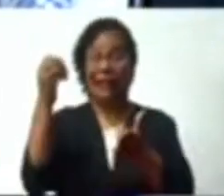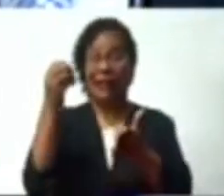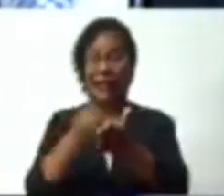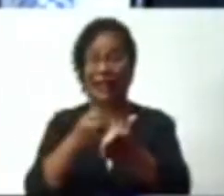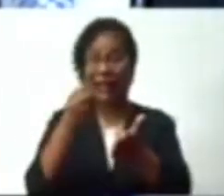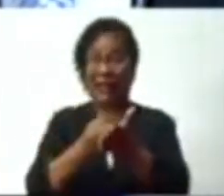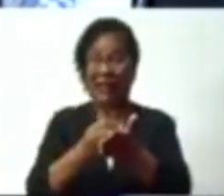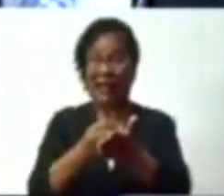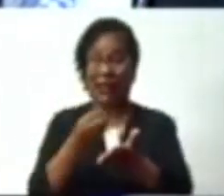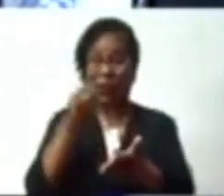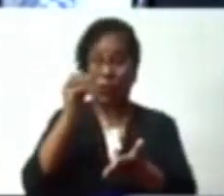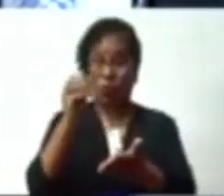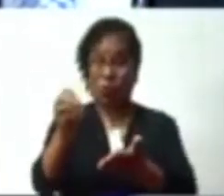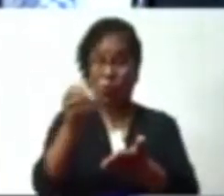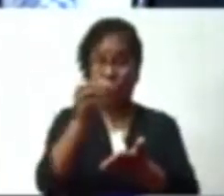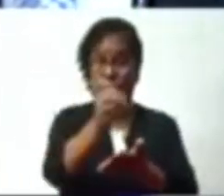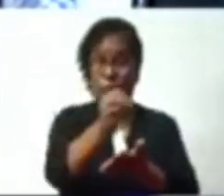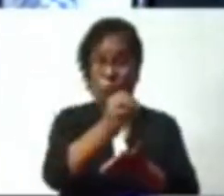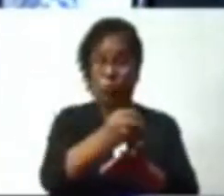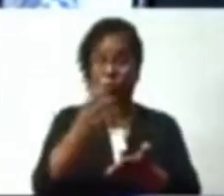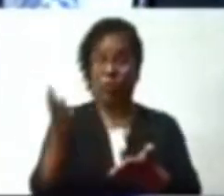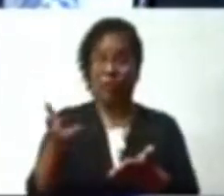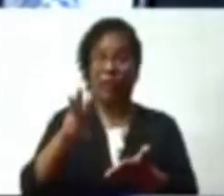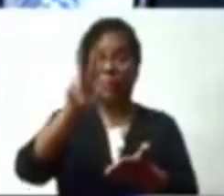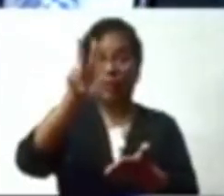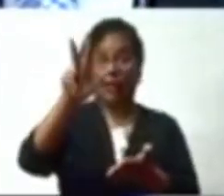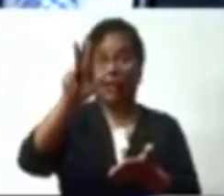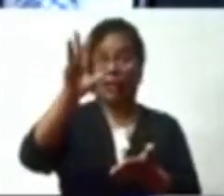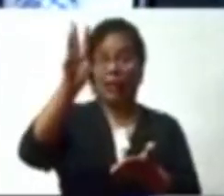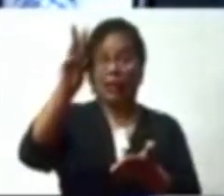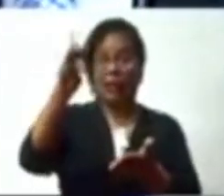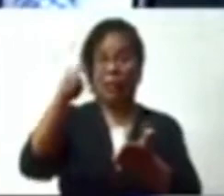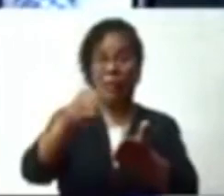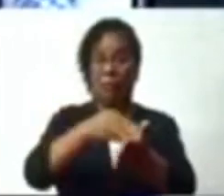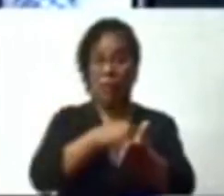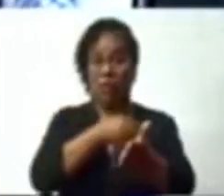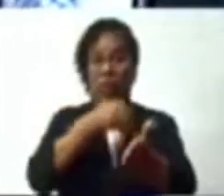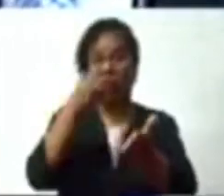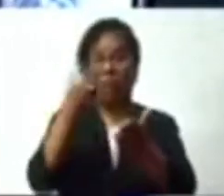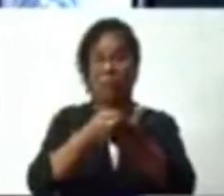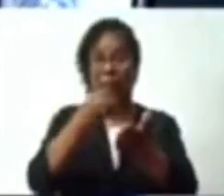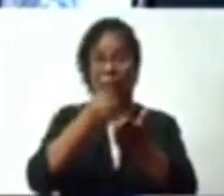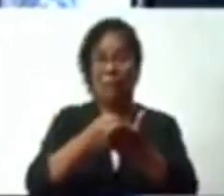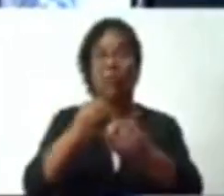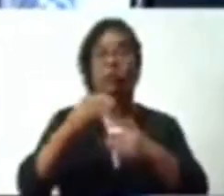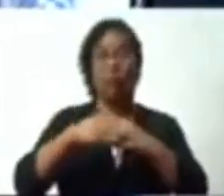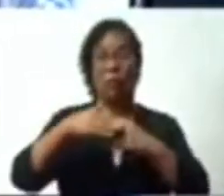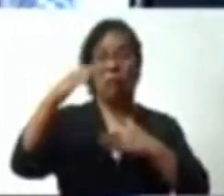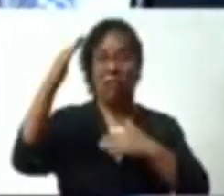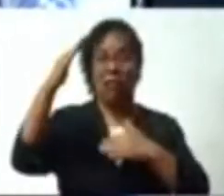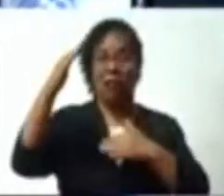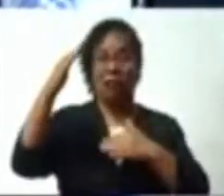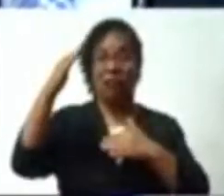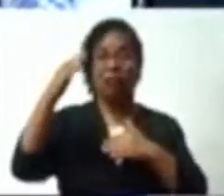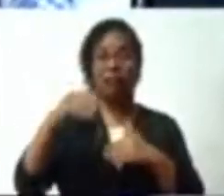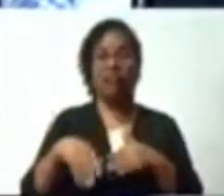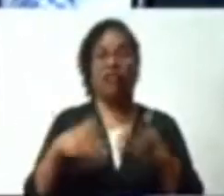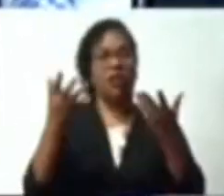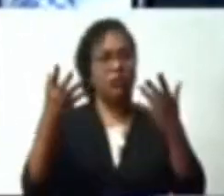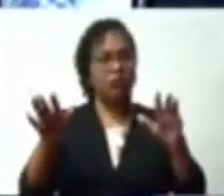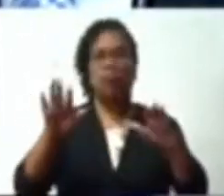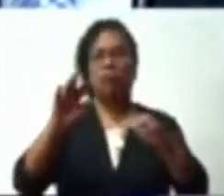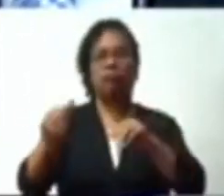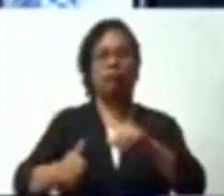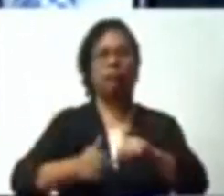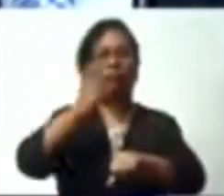36.500.000 pesos, pero eso no se queda ahí. Inmediatamente el presidente se traslada a